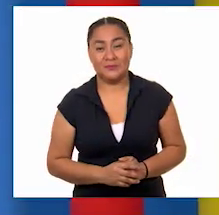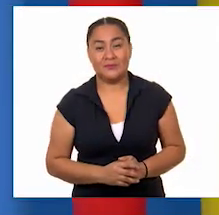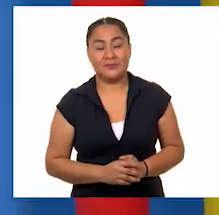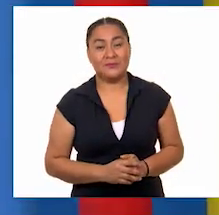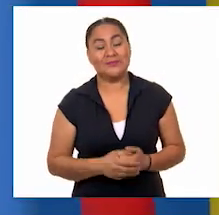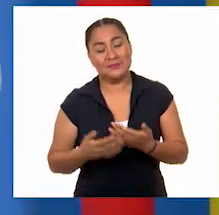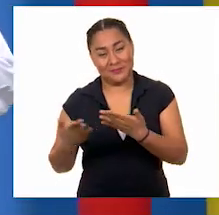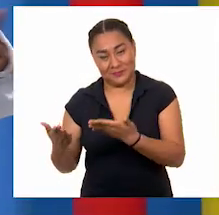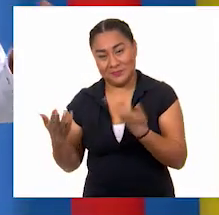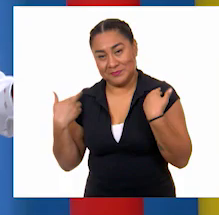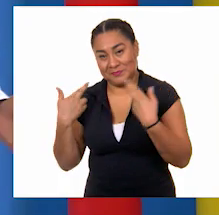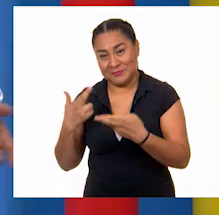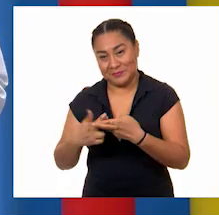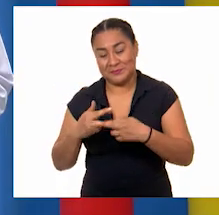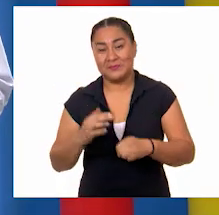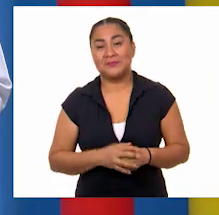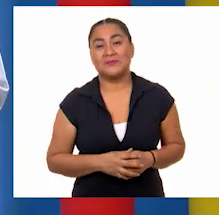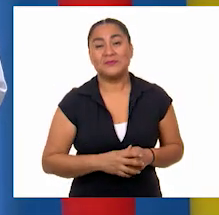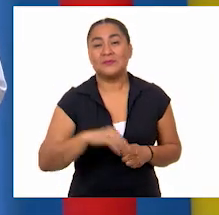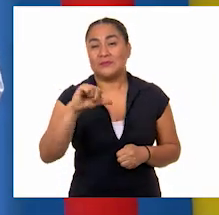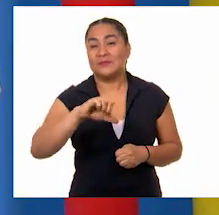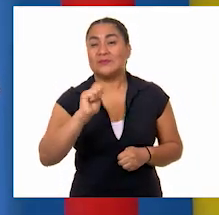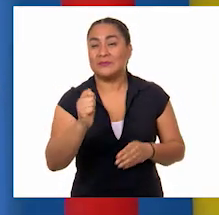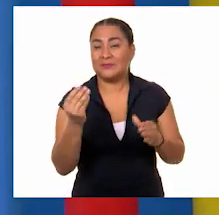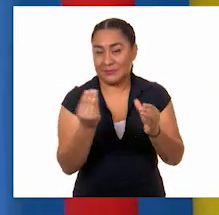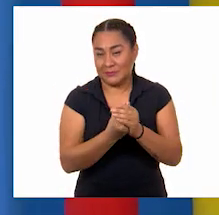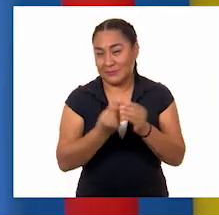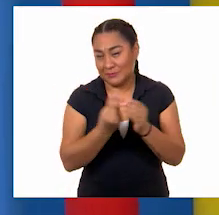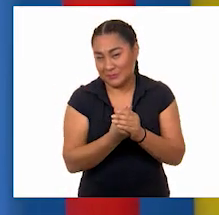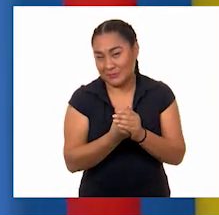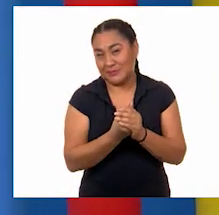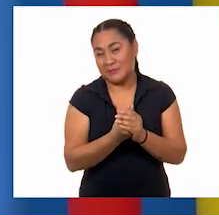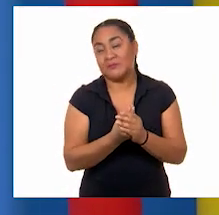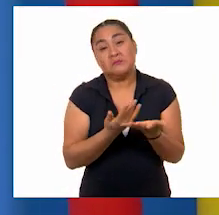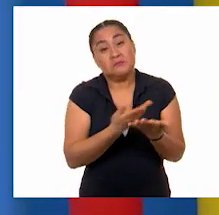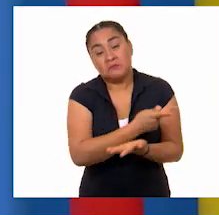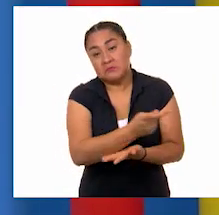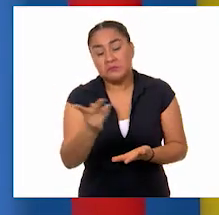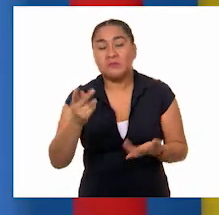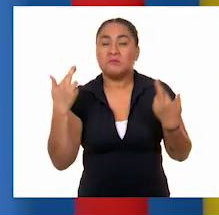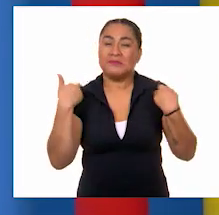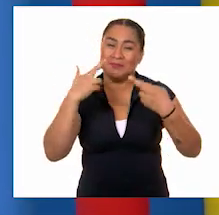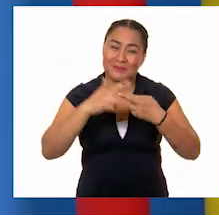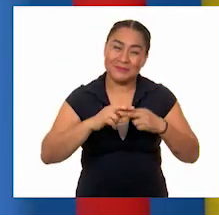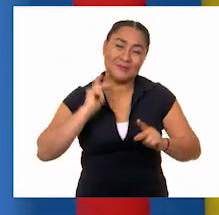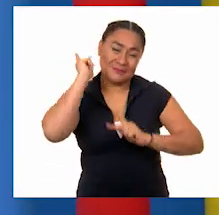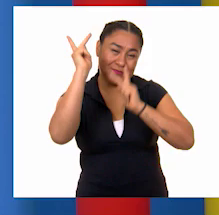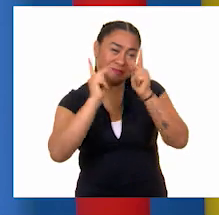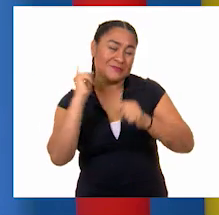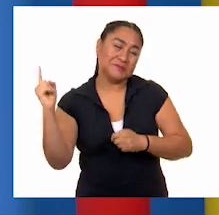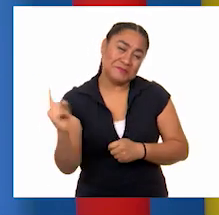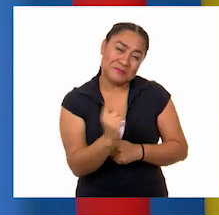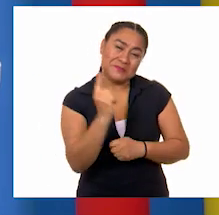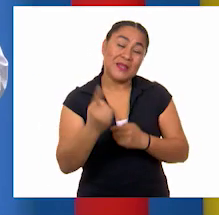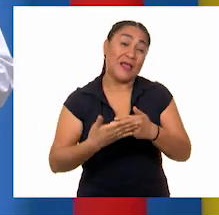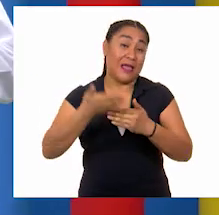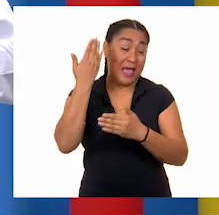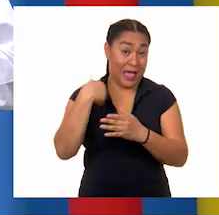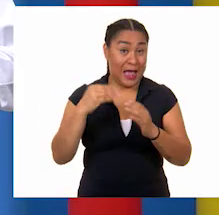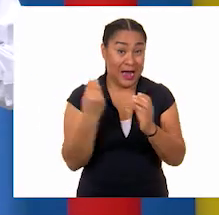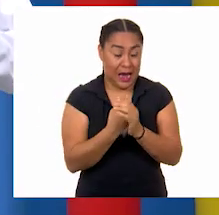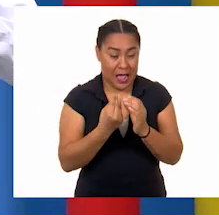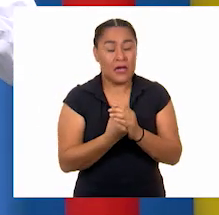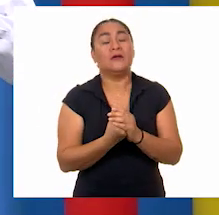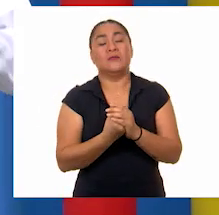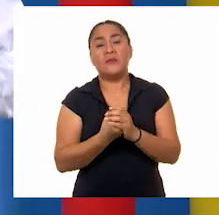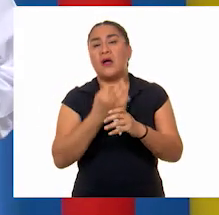Lucio, a lo largo de las clases, los profesores que nos han visitado en clases pasadas han